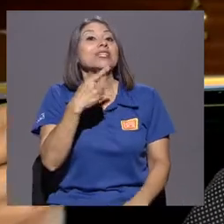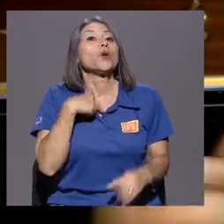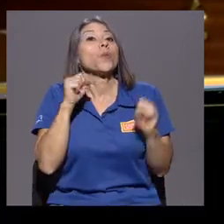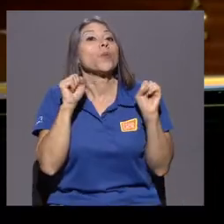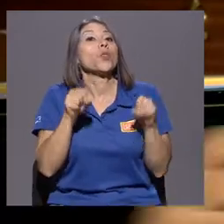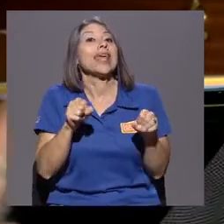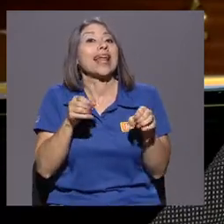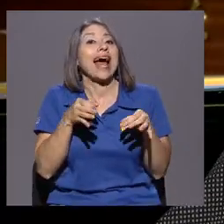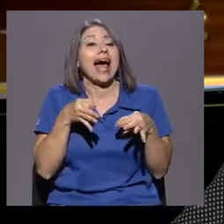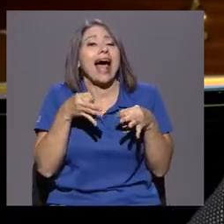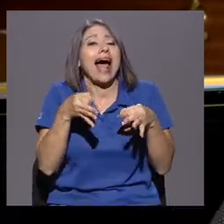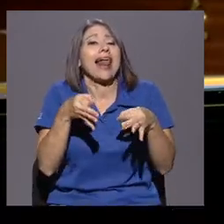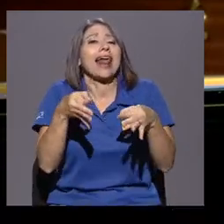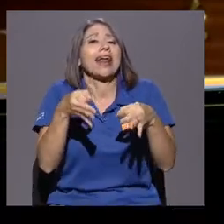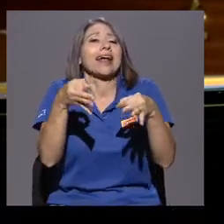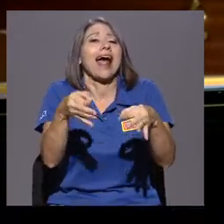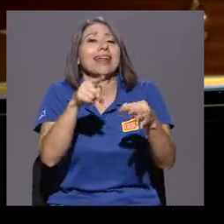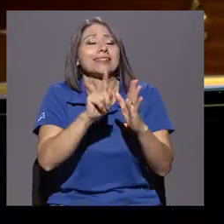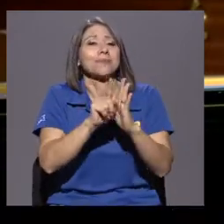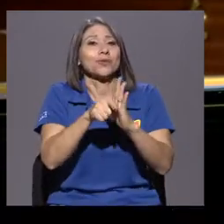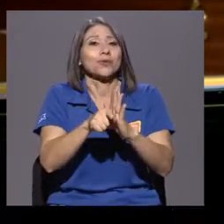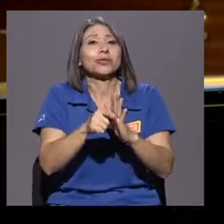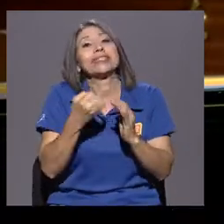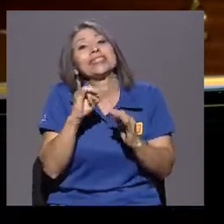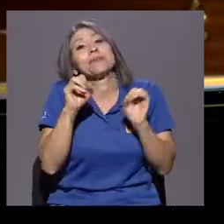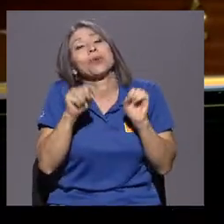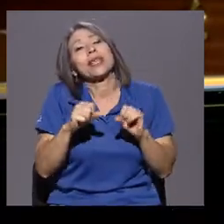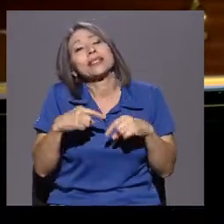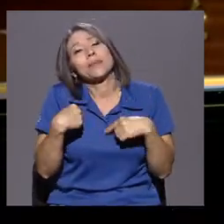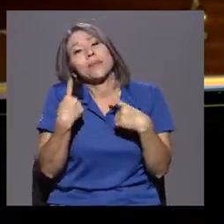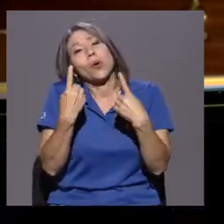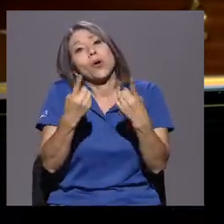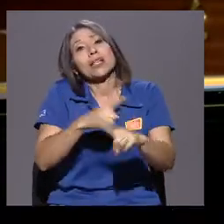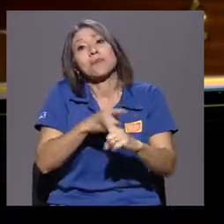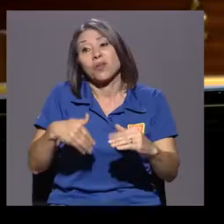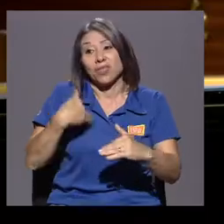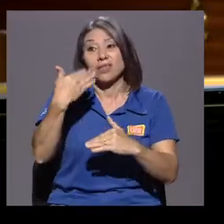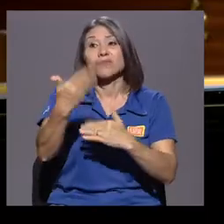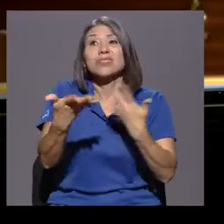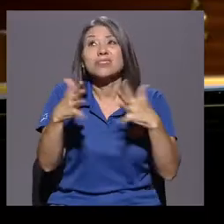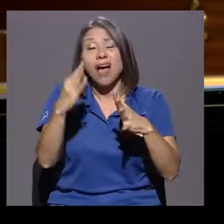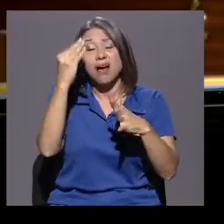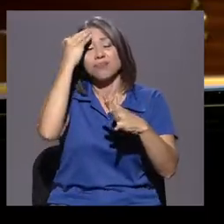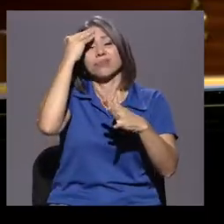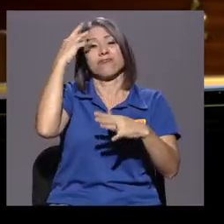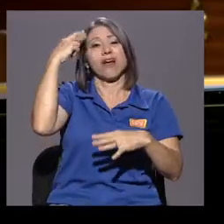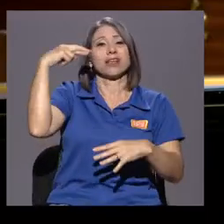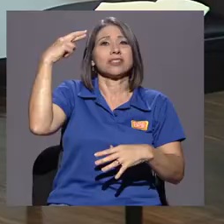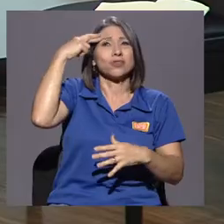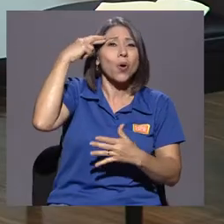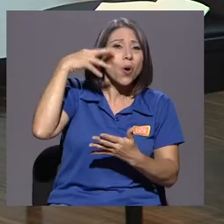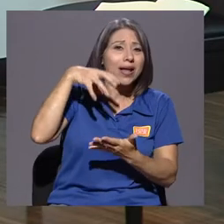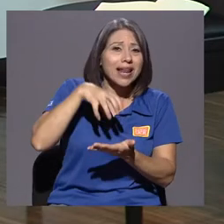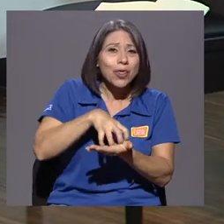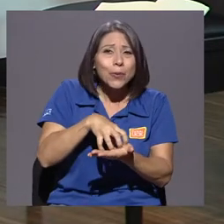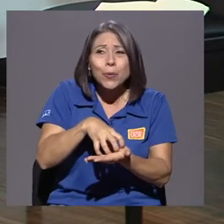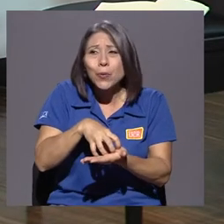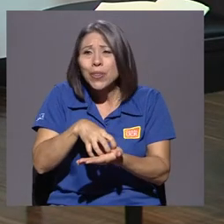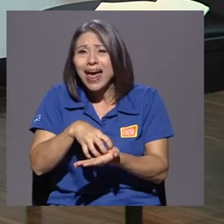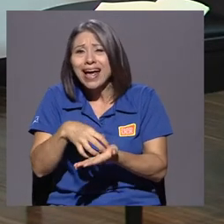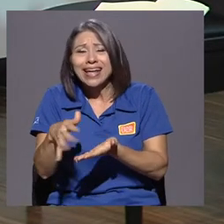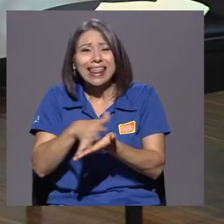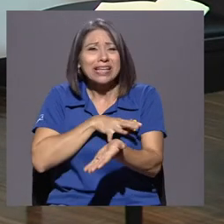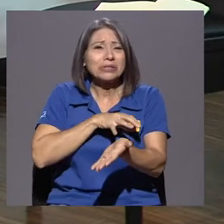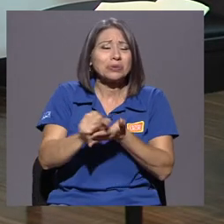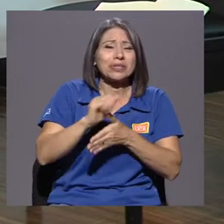alargarlo si pudiese prolongar la verdad pero pronto viene por supuesto la razón y la duda que todo lo corro